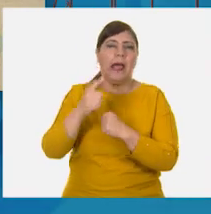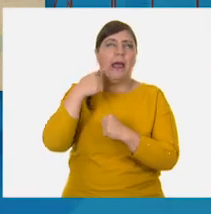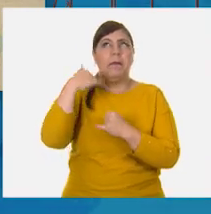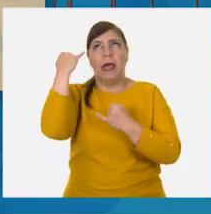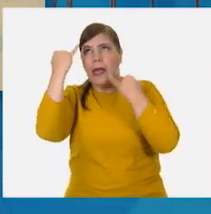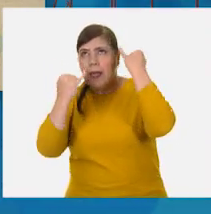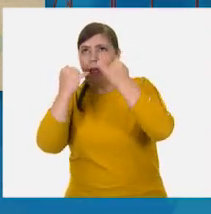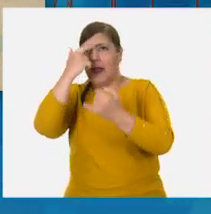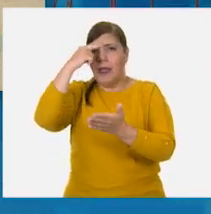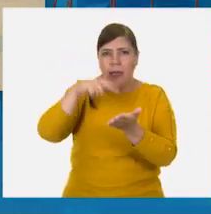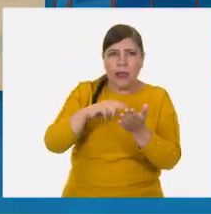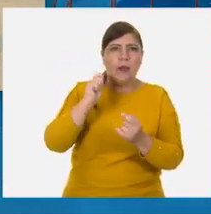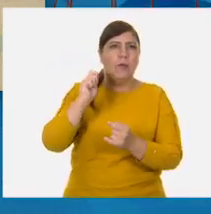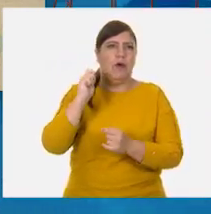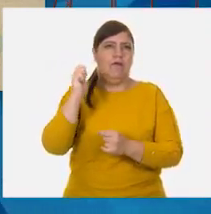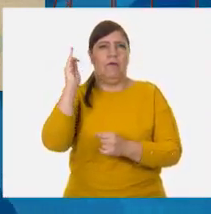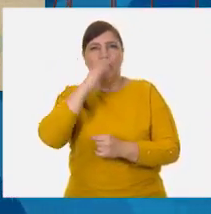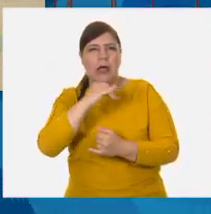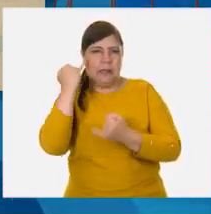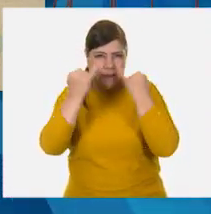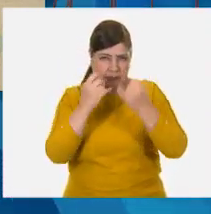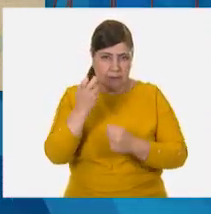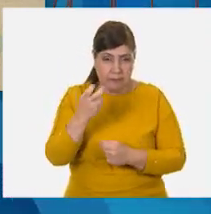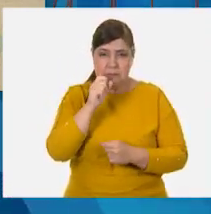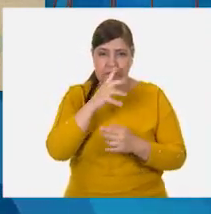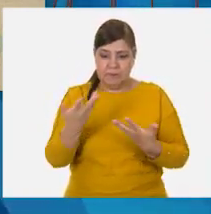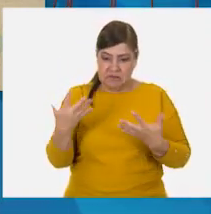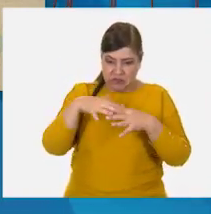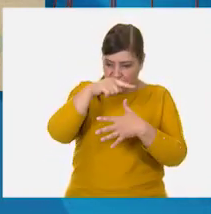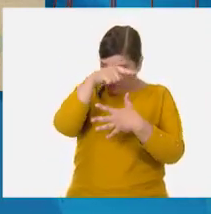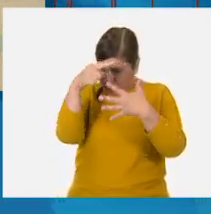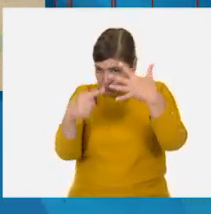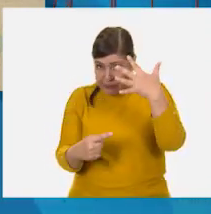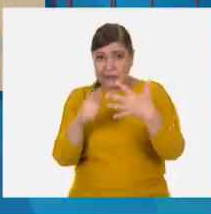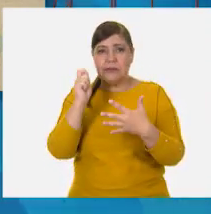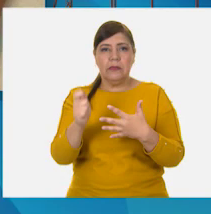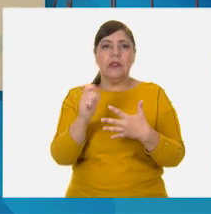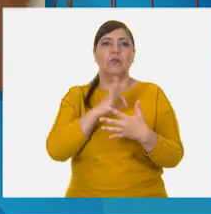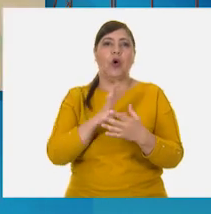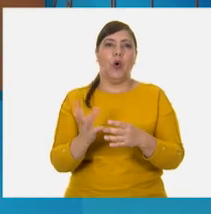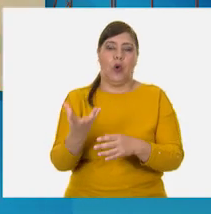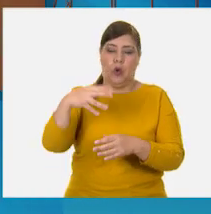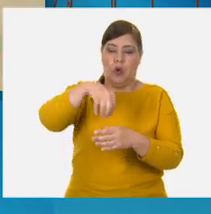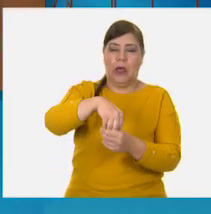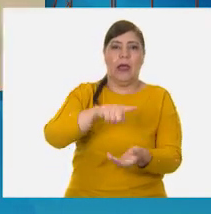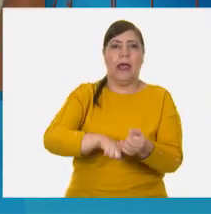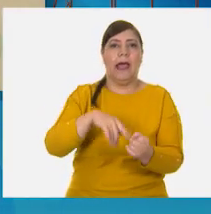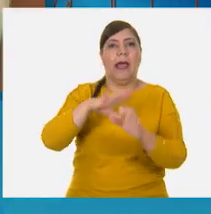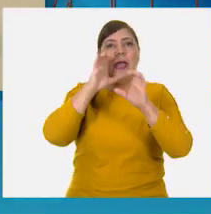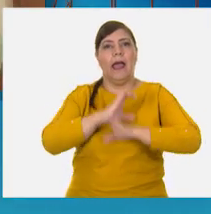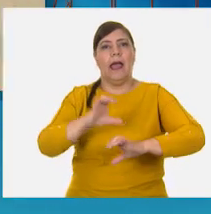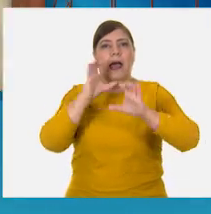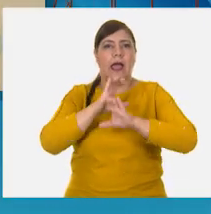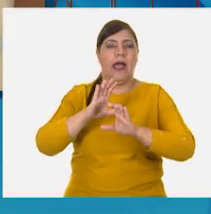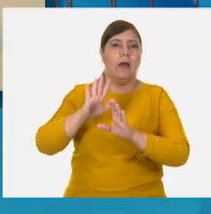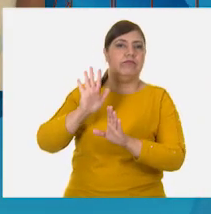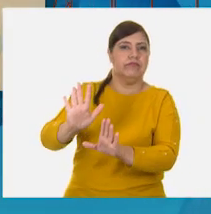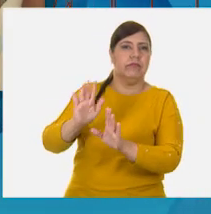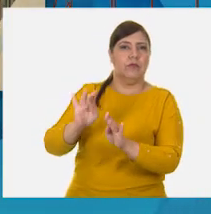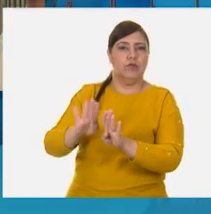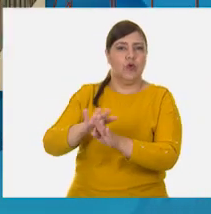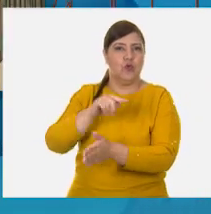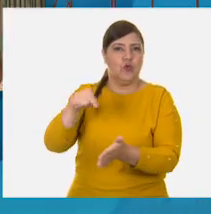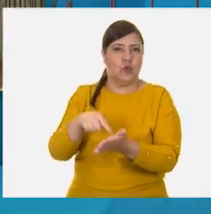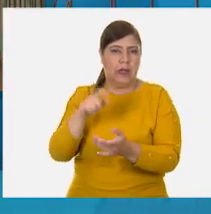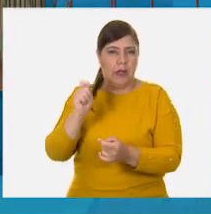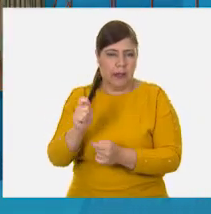se comprueban en su lírica y en sus fusiones musicales, en los contornos de un cancionero regional que los representa y los recrea. Hoy en